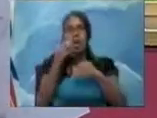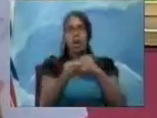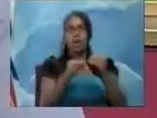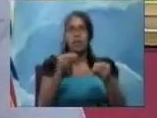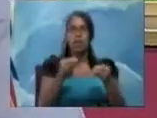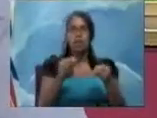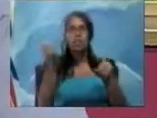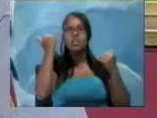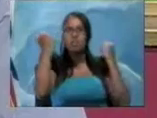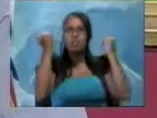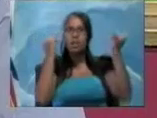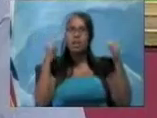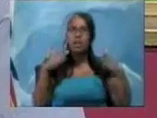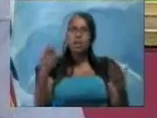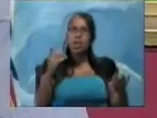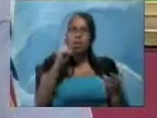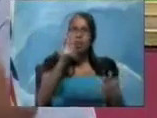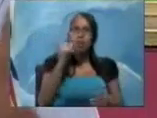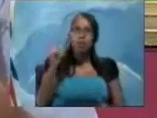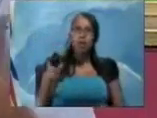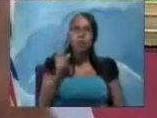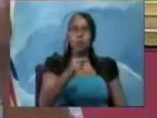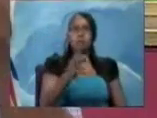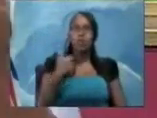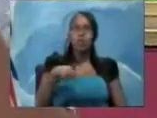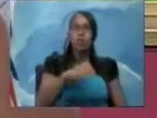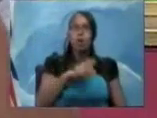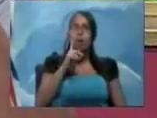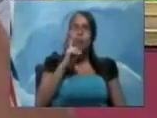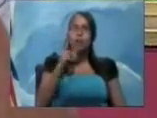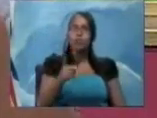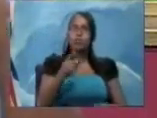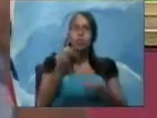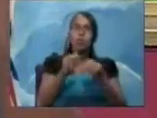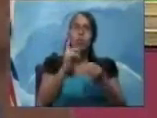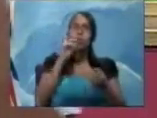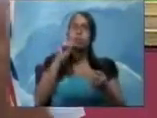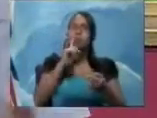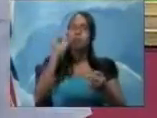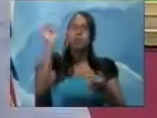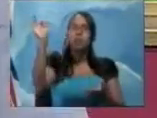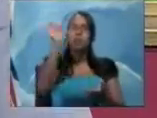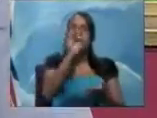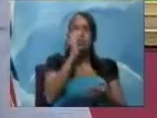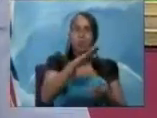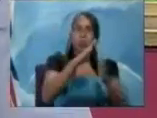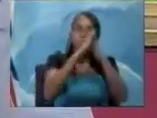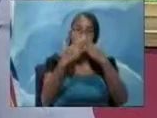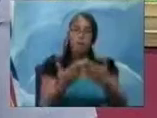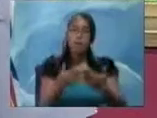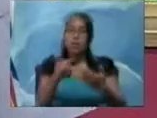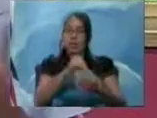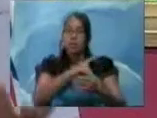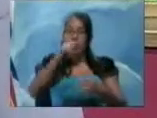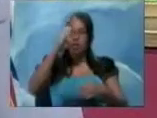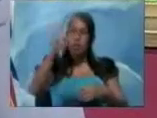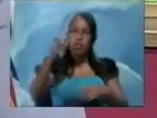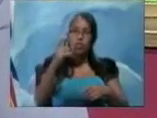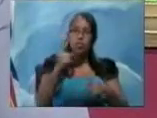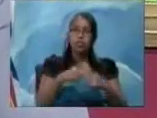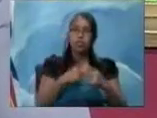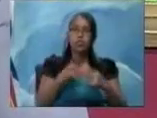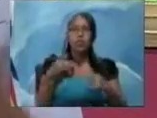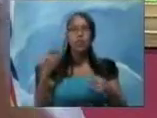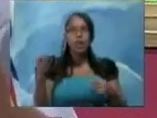Imagínese que una persona nos pregunten a nosotros como predicador le estamos dando la palabra de Dios al pecador Entonces qué tengo que